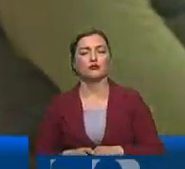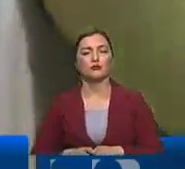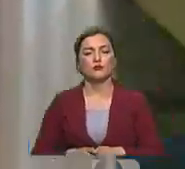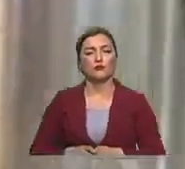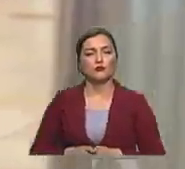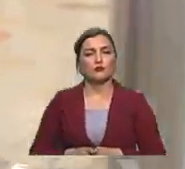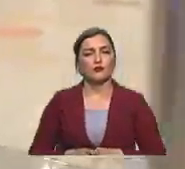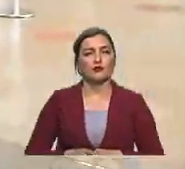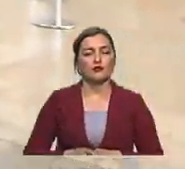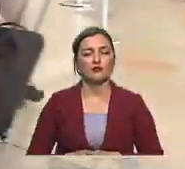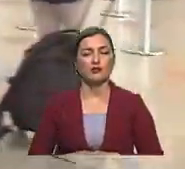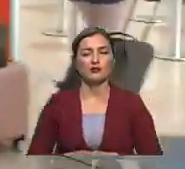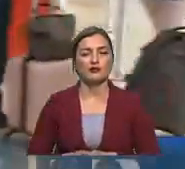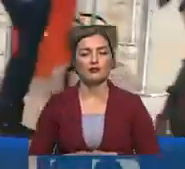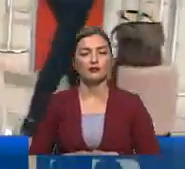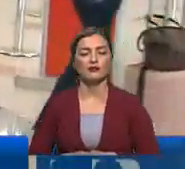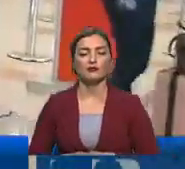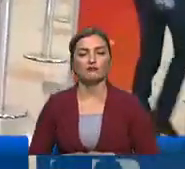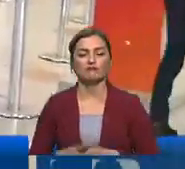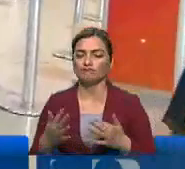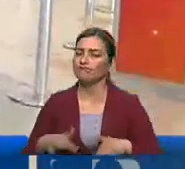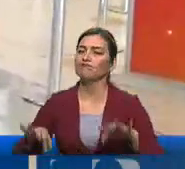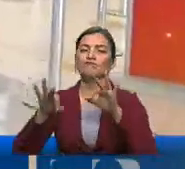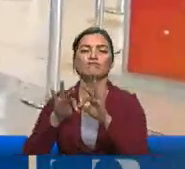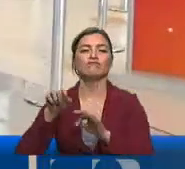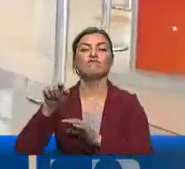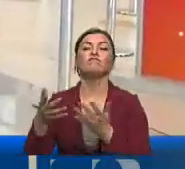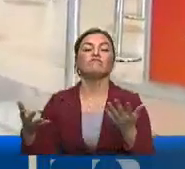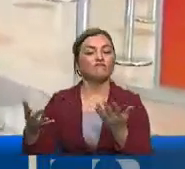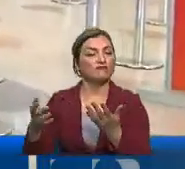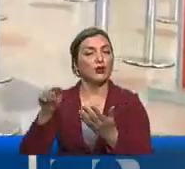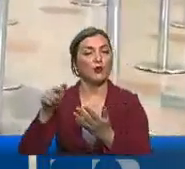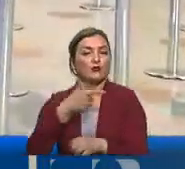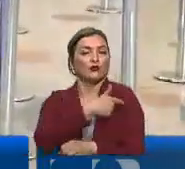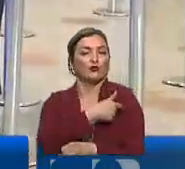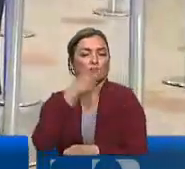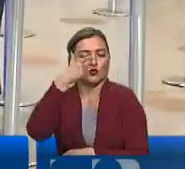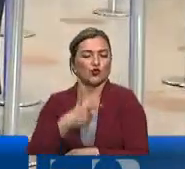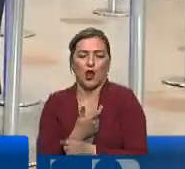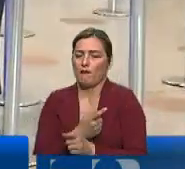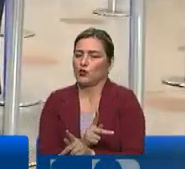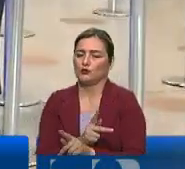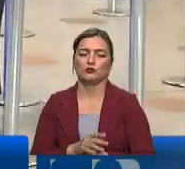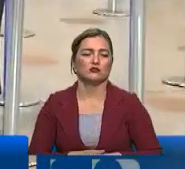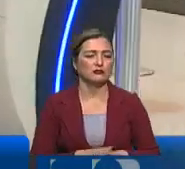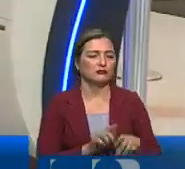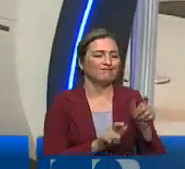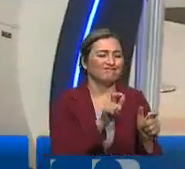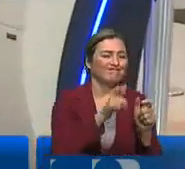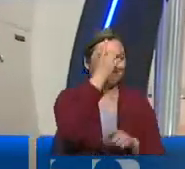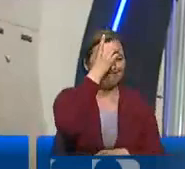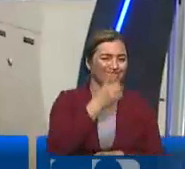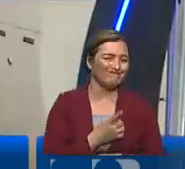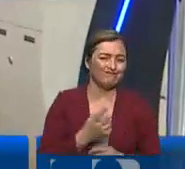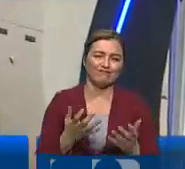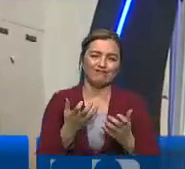días después de la colocación de la última dosis. Esto es importante porque debe ya generarse la inmunización en la persona. ¿Qué pasa si alguno de estos viajeros decide